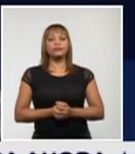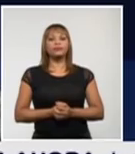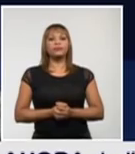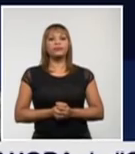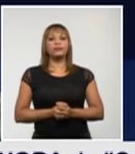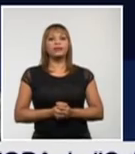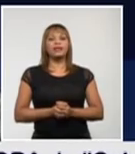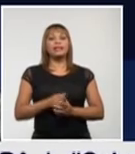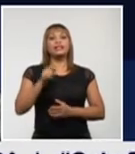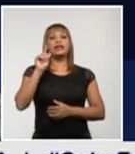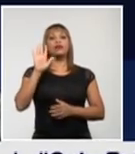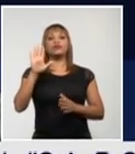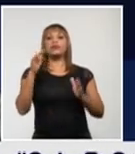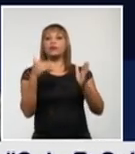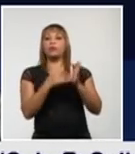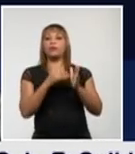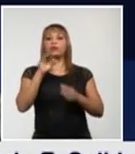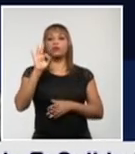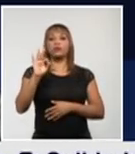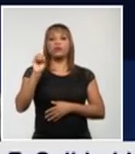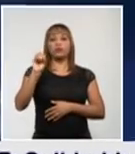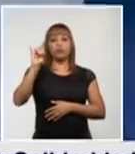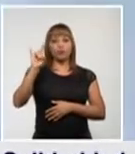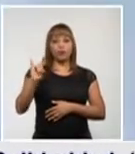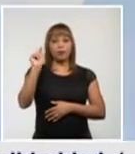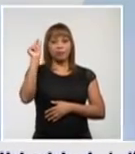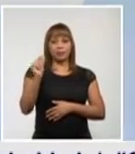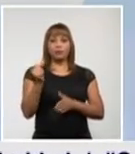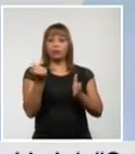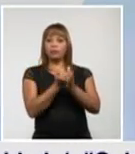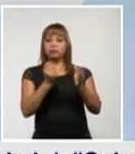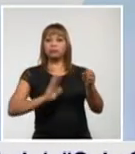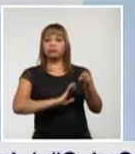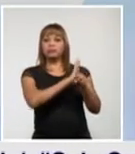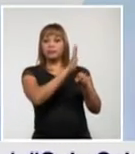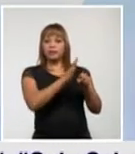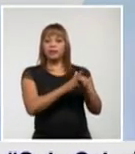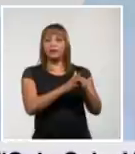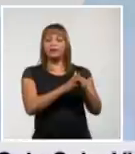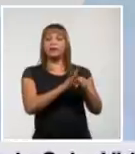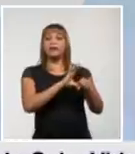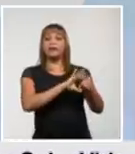los 5.809 pacientes diagnosticados con la enfermedad hasta el momento,